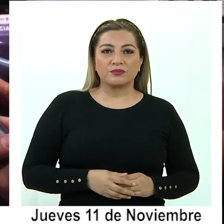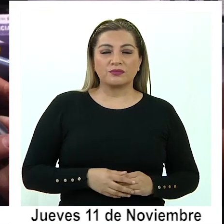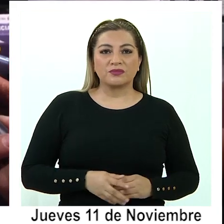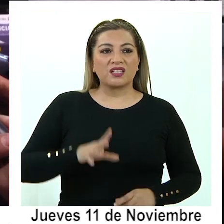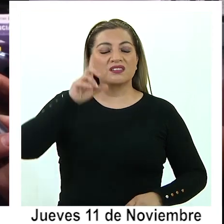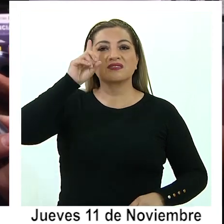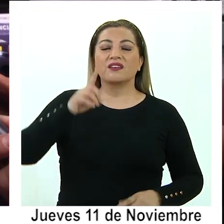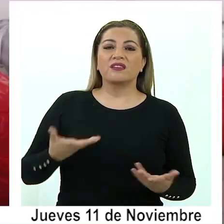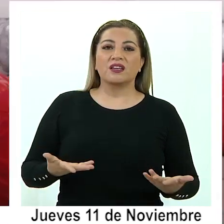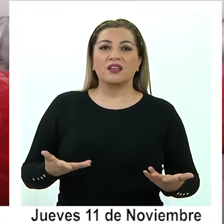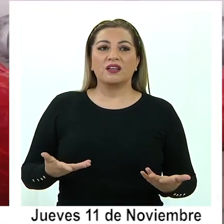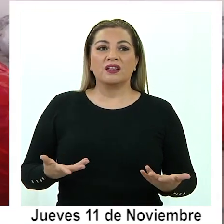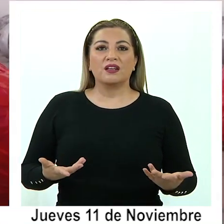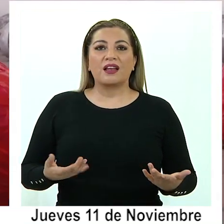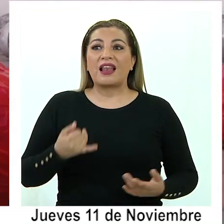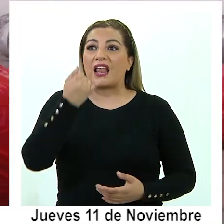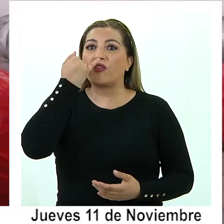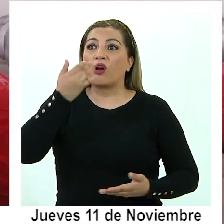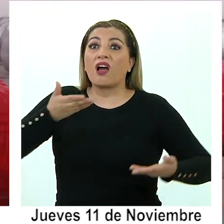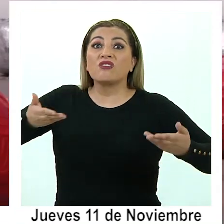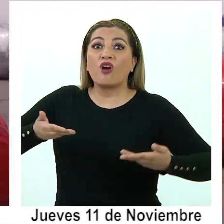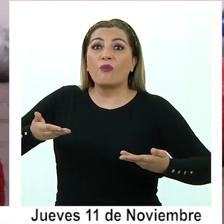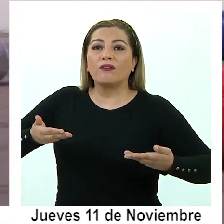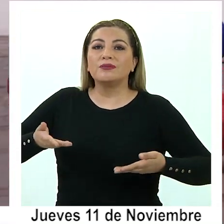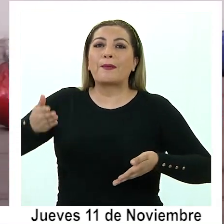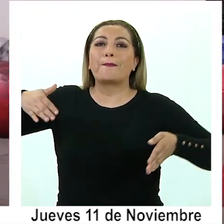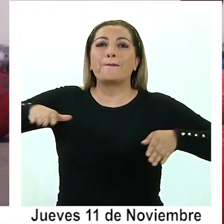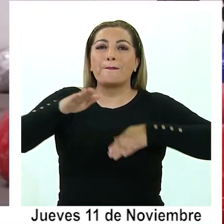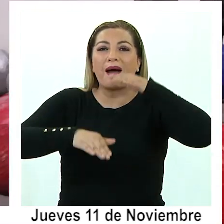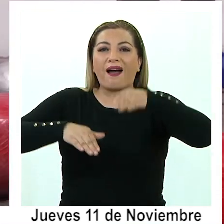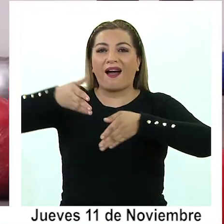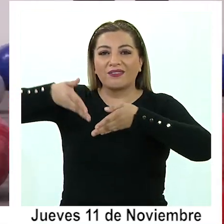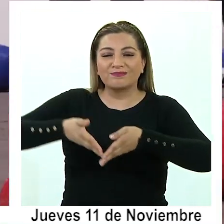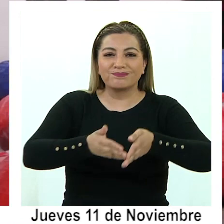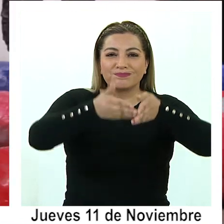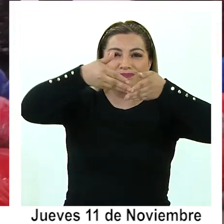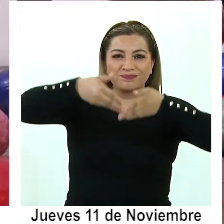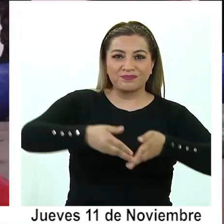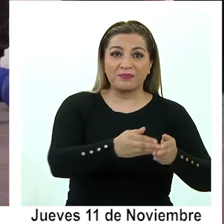en que se traía esta droga a Chile vía marítima, donde se iba